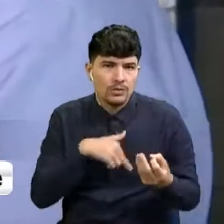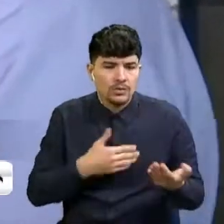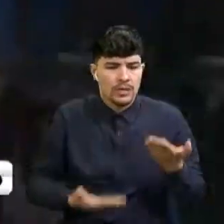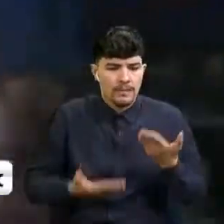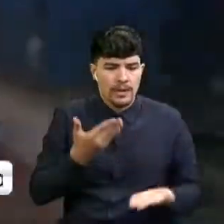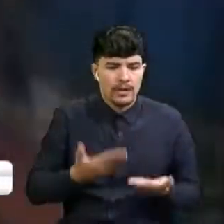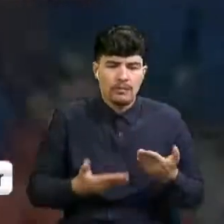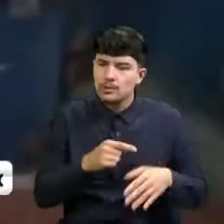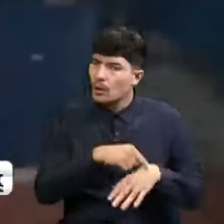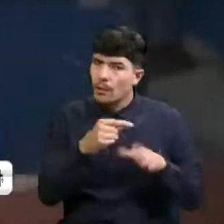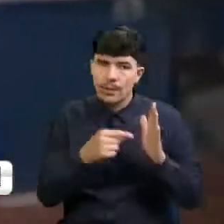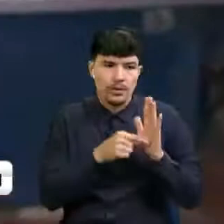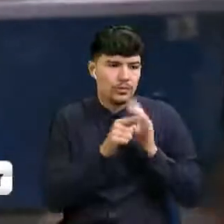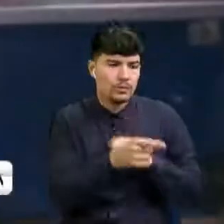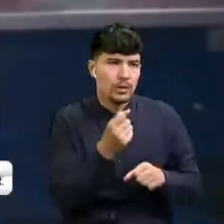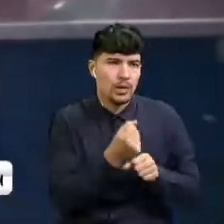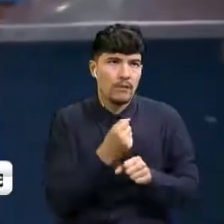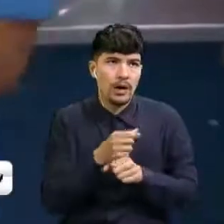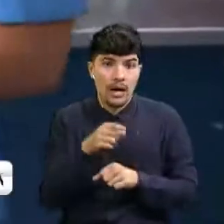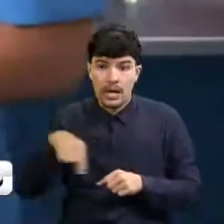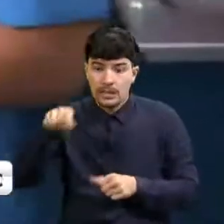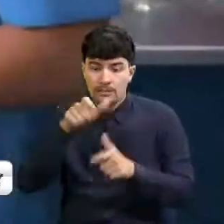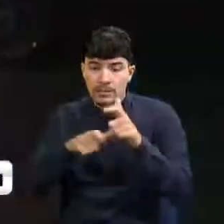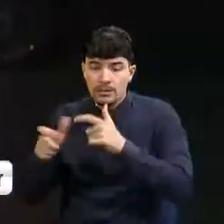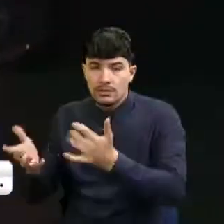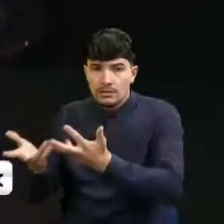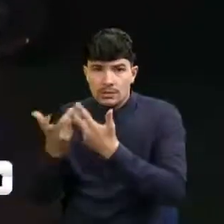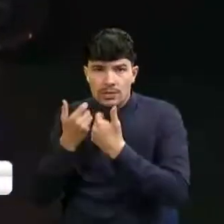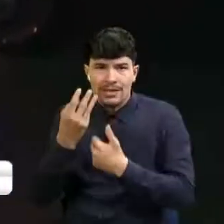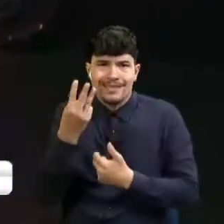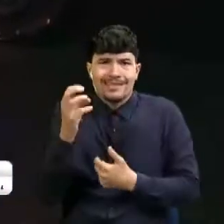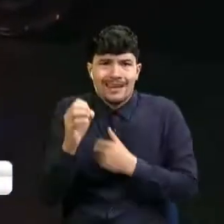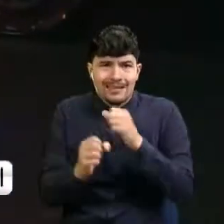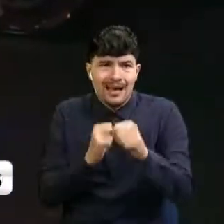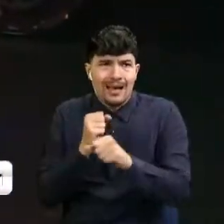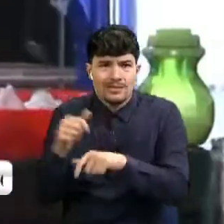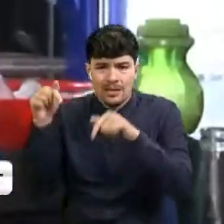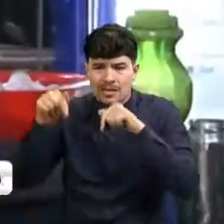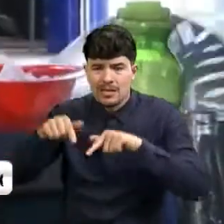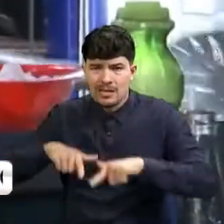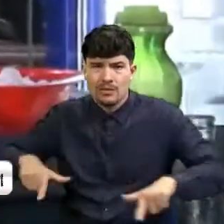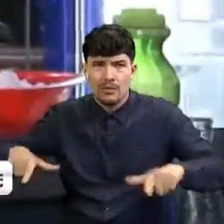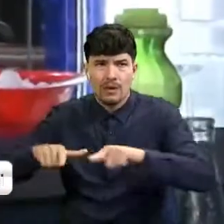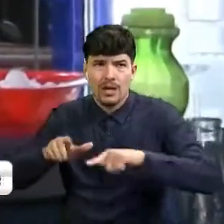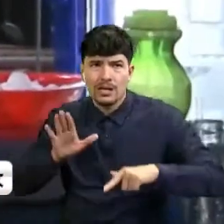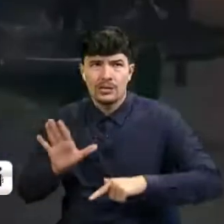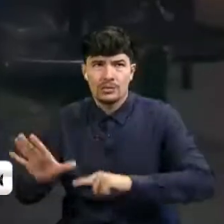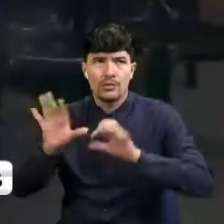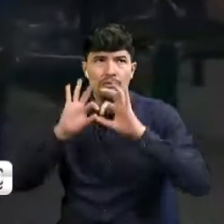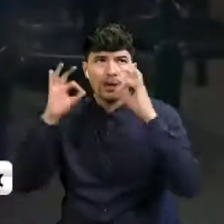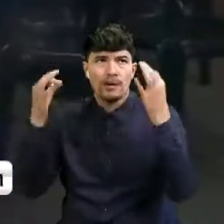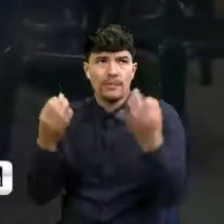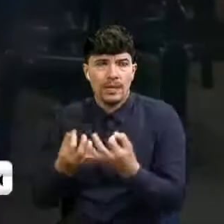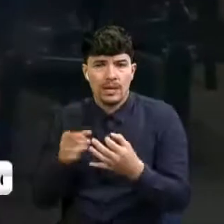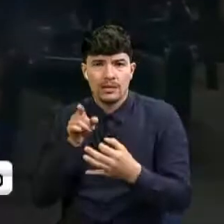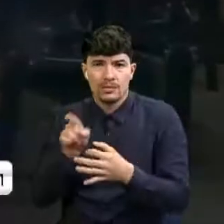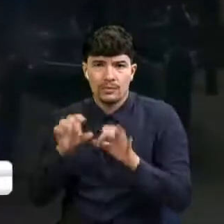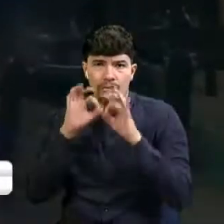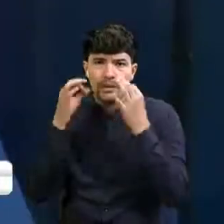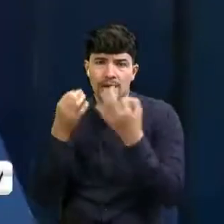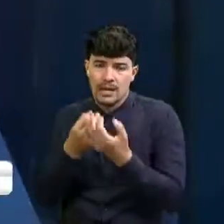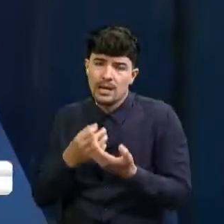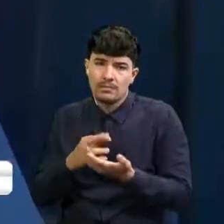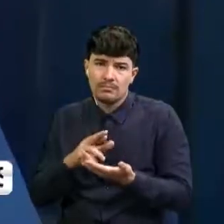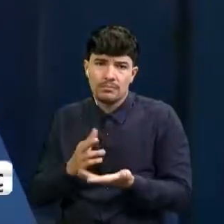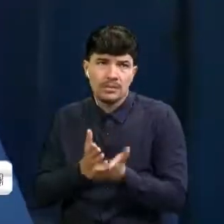totalmente de esto. Ellos nos contaron que son más de 30 años los que llevan en este lugar y que sus familias derivan su sustento de este